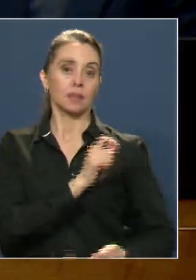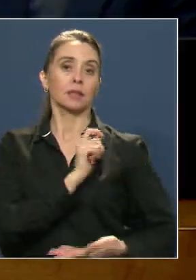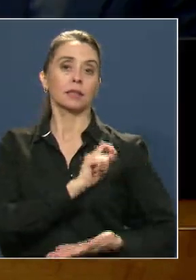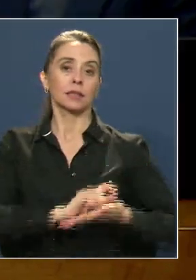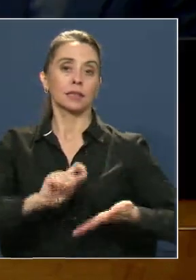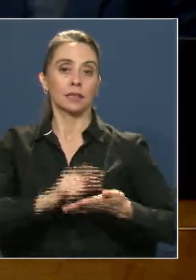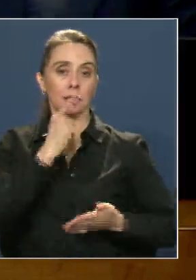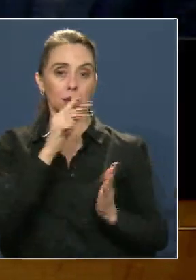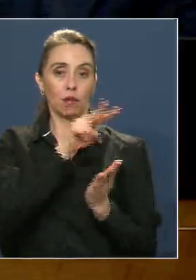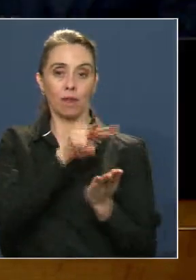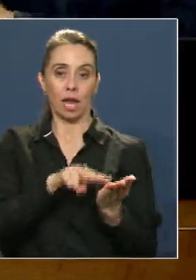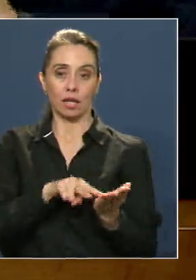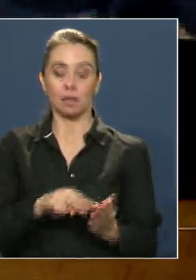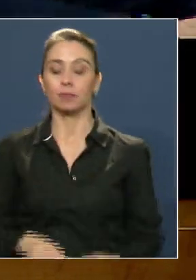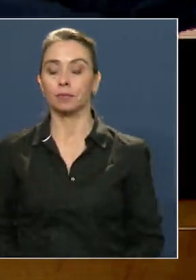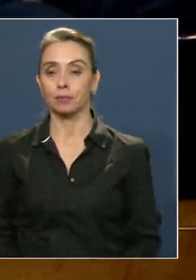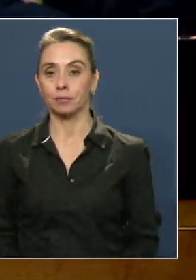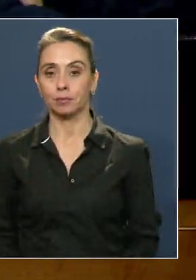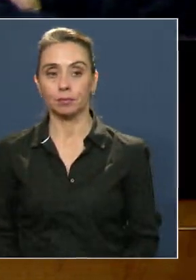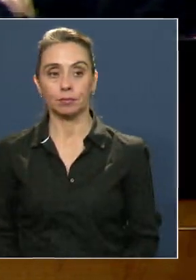señor secretario.